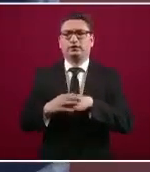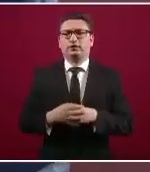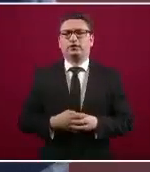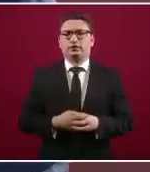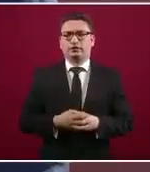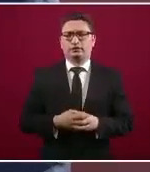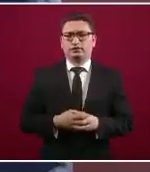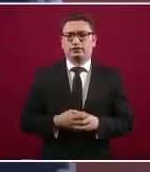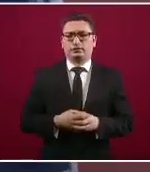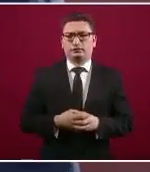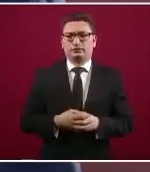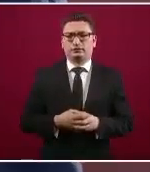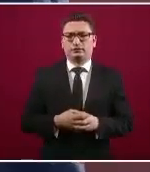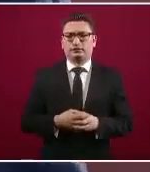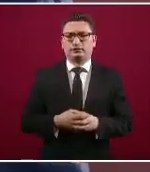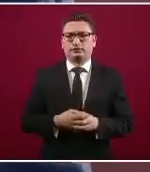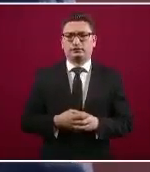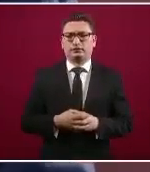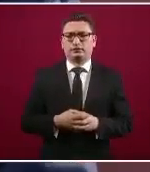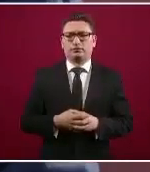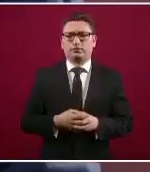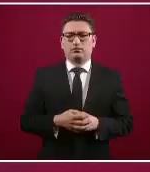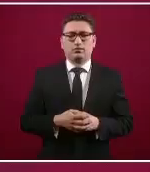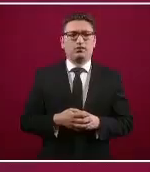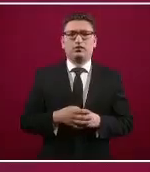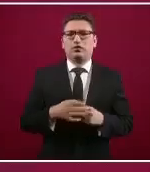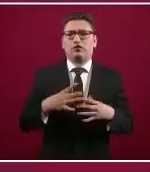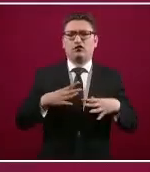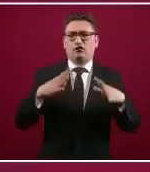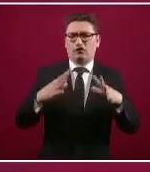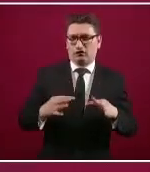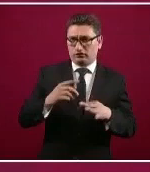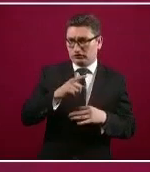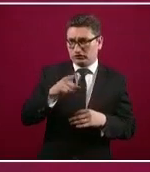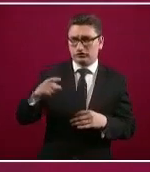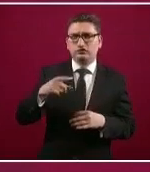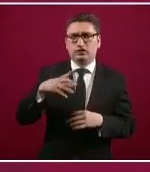los directivos que tienen fundaciones